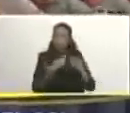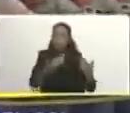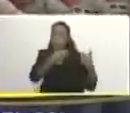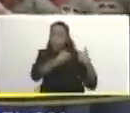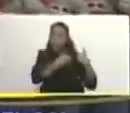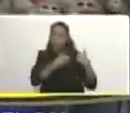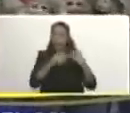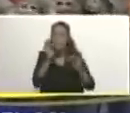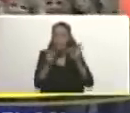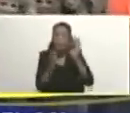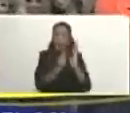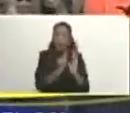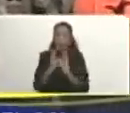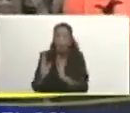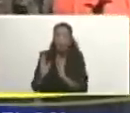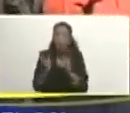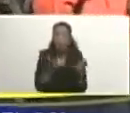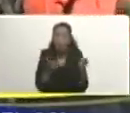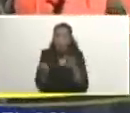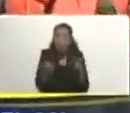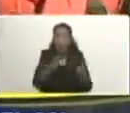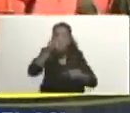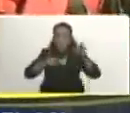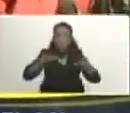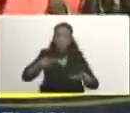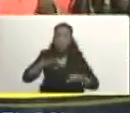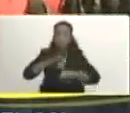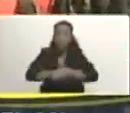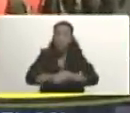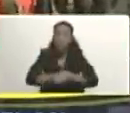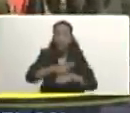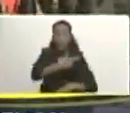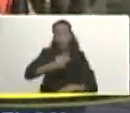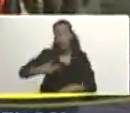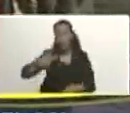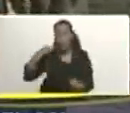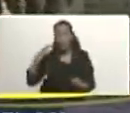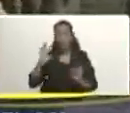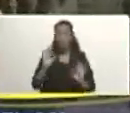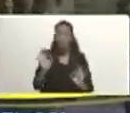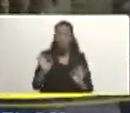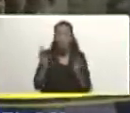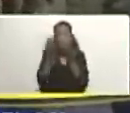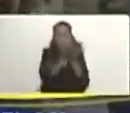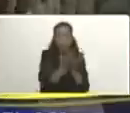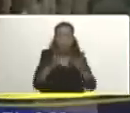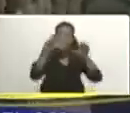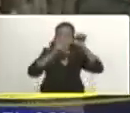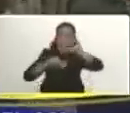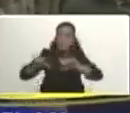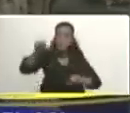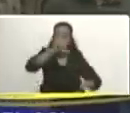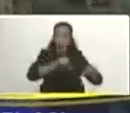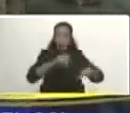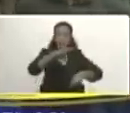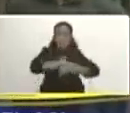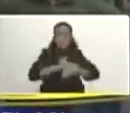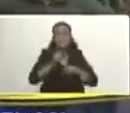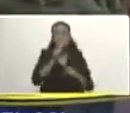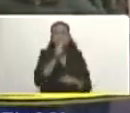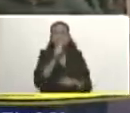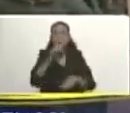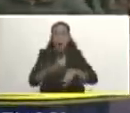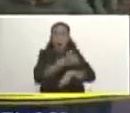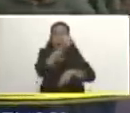encargadas de mantener el orden público, prevenir y reprimir la delincuencia, así como para el estudio científico de la criminalidad, que